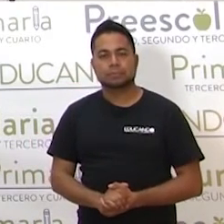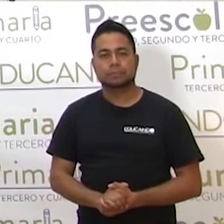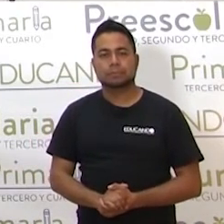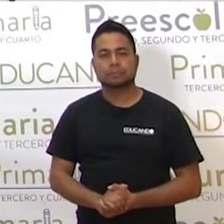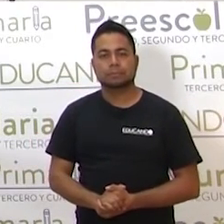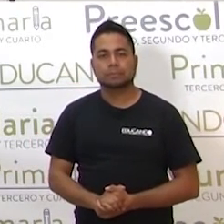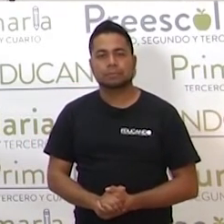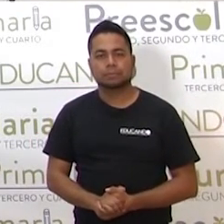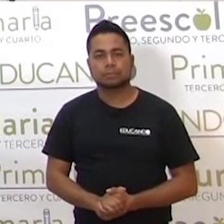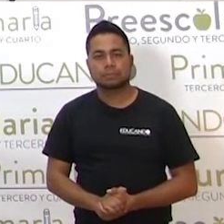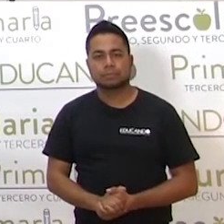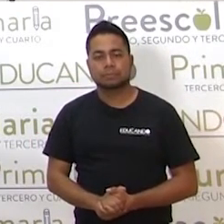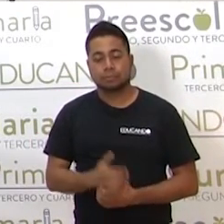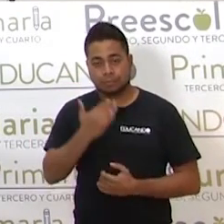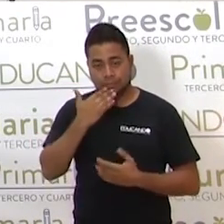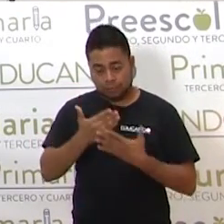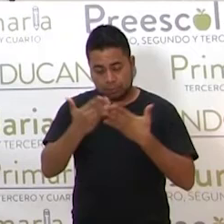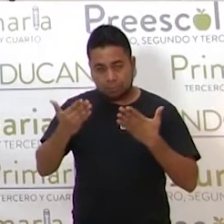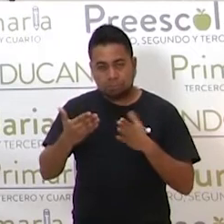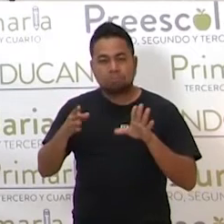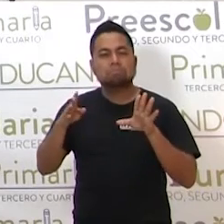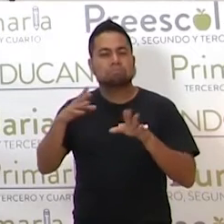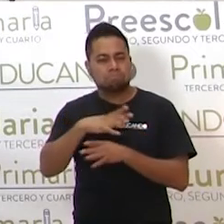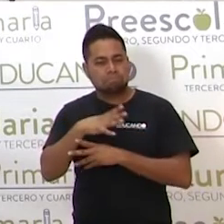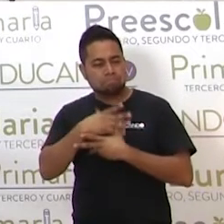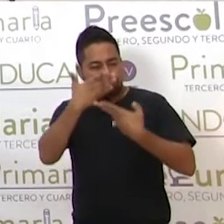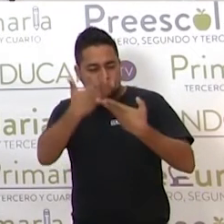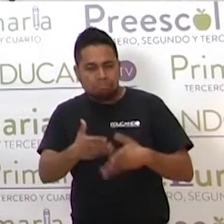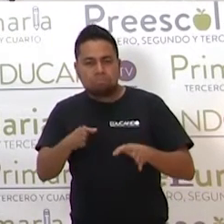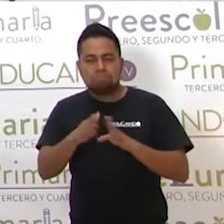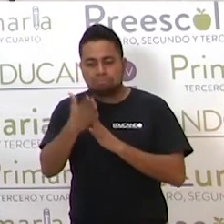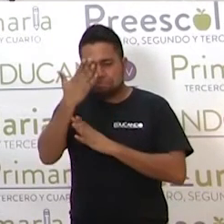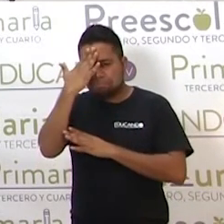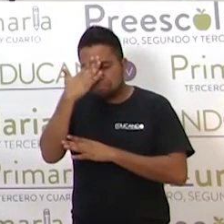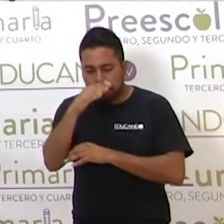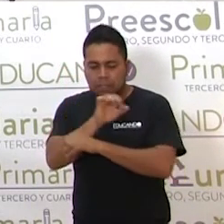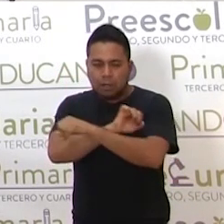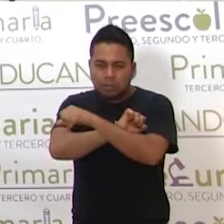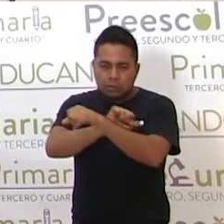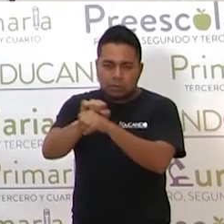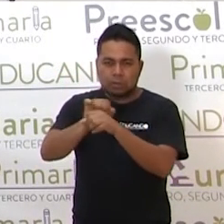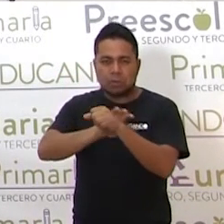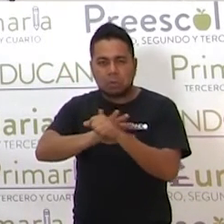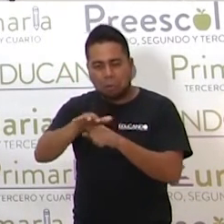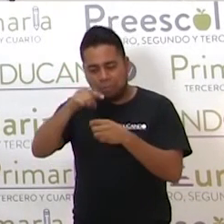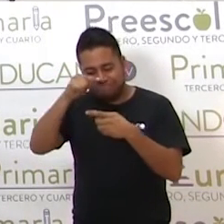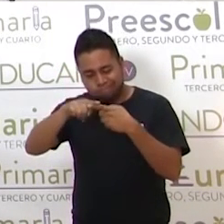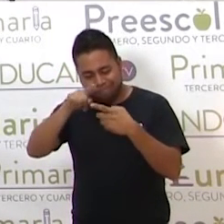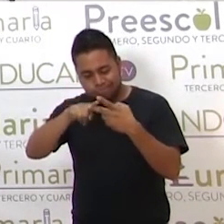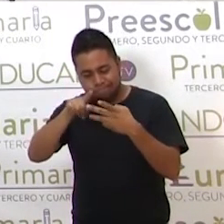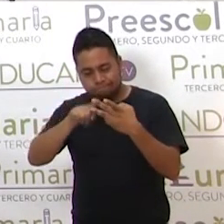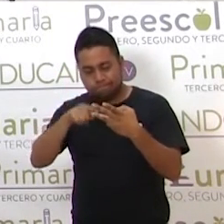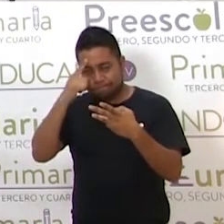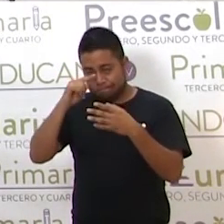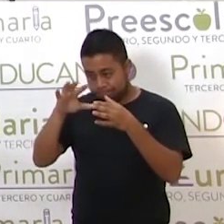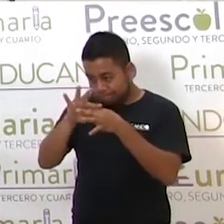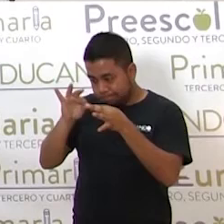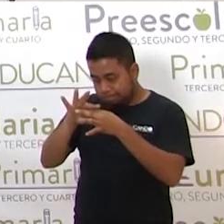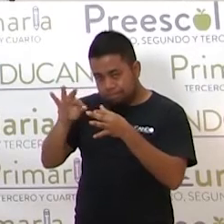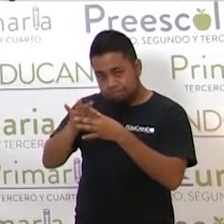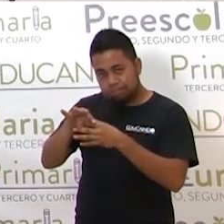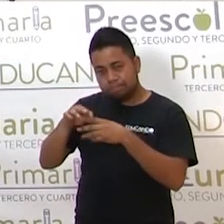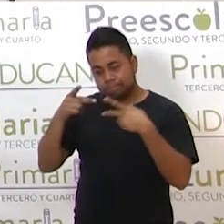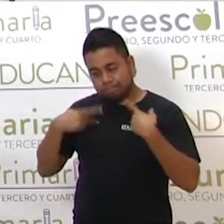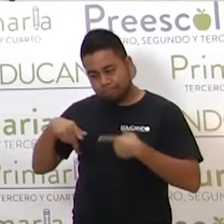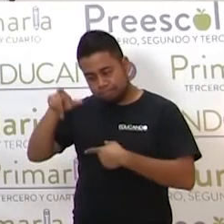ya tenemos un esbozo de los tipos de narradores que existen, vamos a pasar entonces a